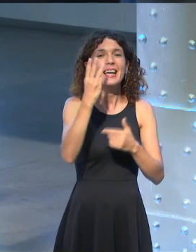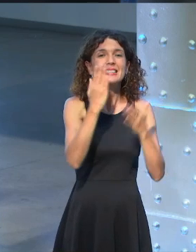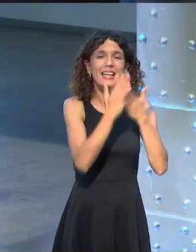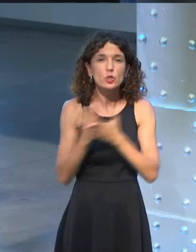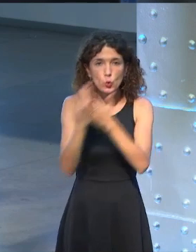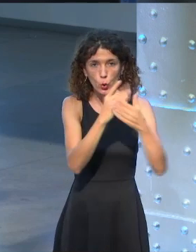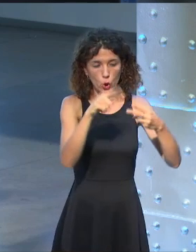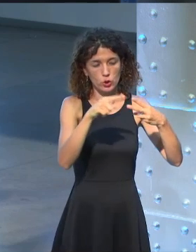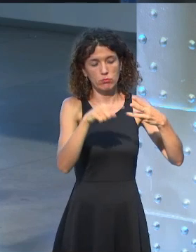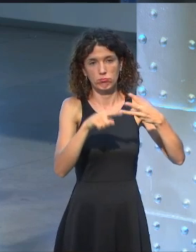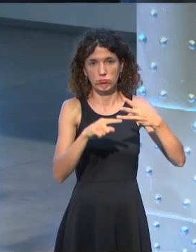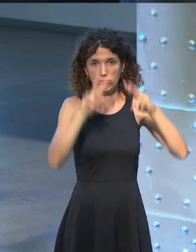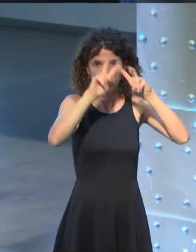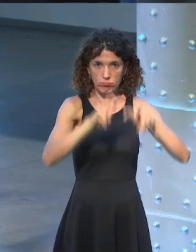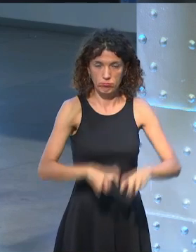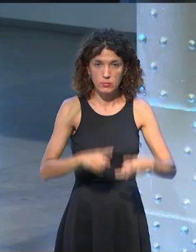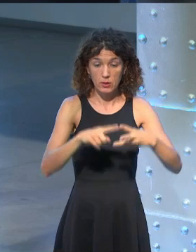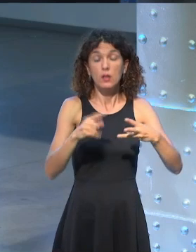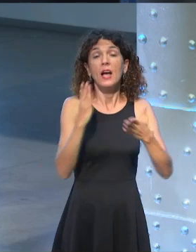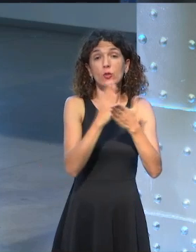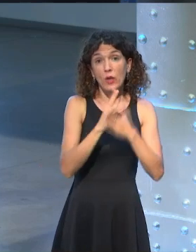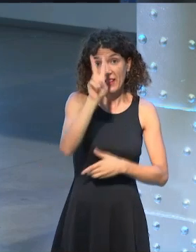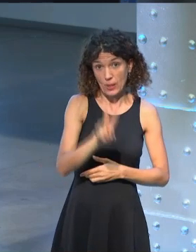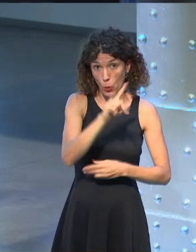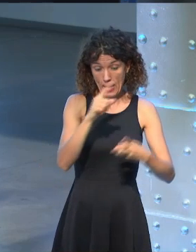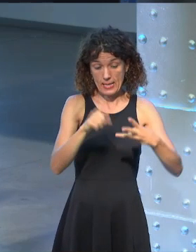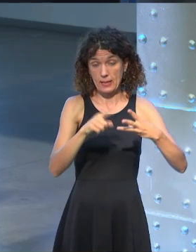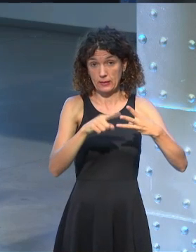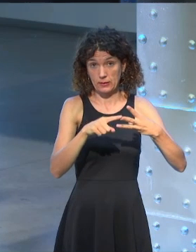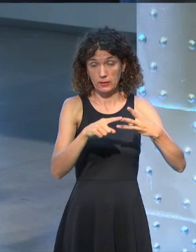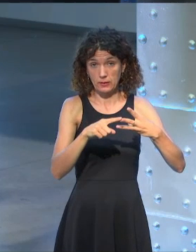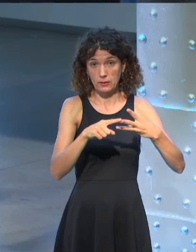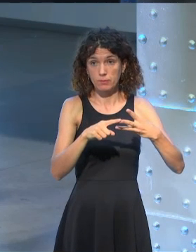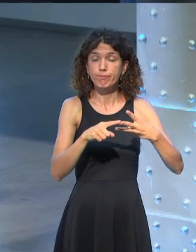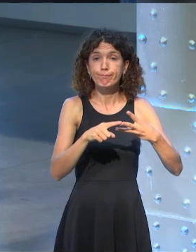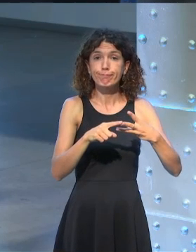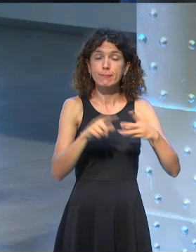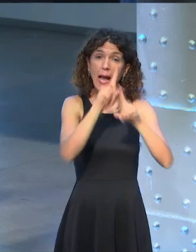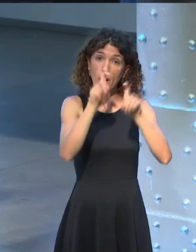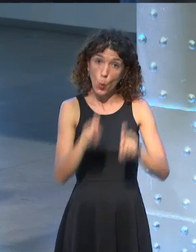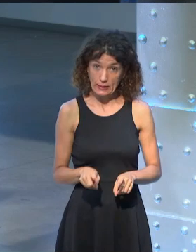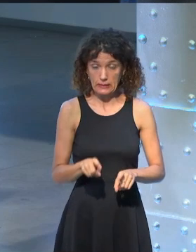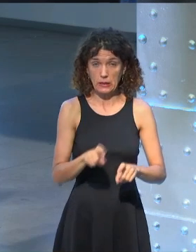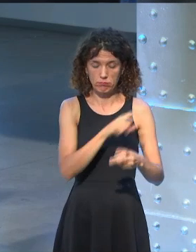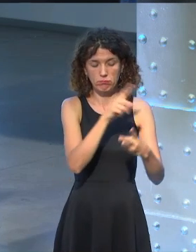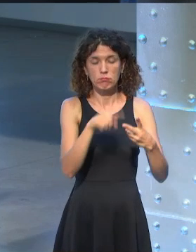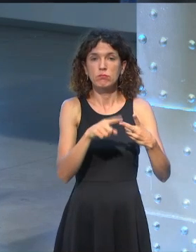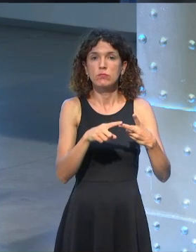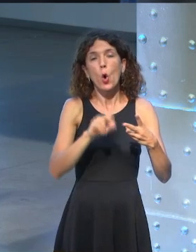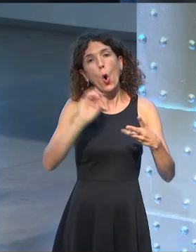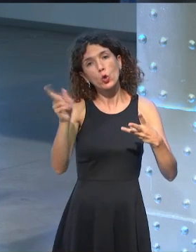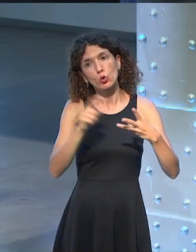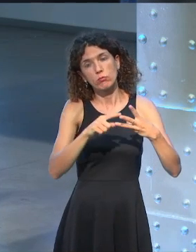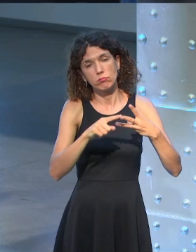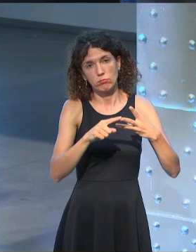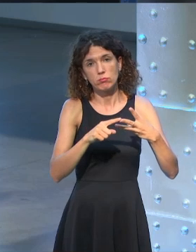estudios empíricos, uno con estudiantes de secundaria, partiendo de una encuesta, otro